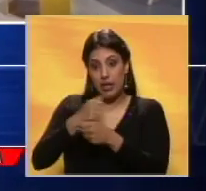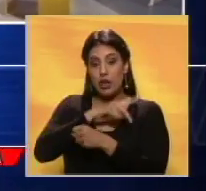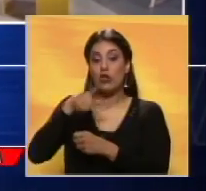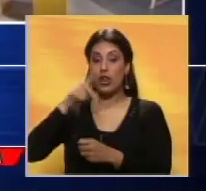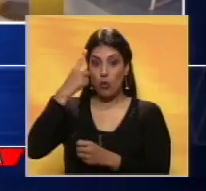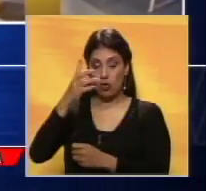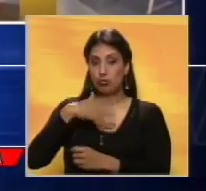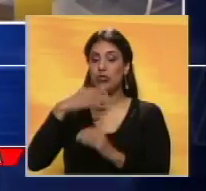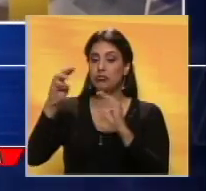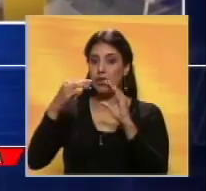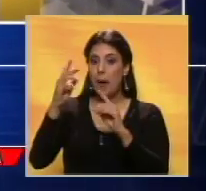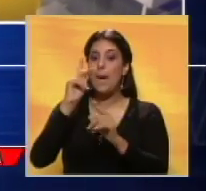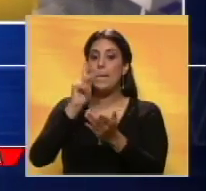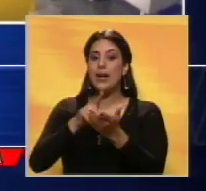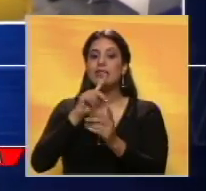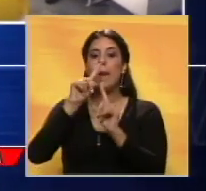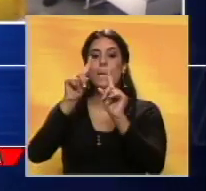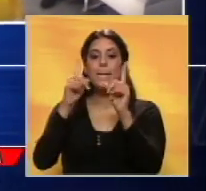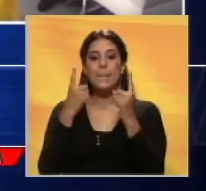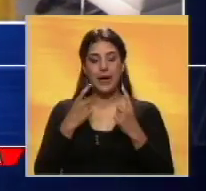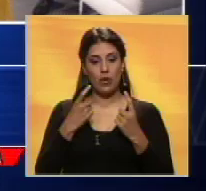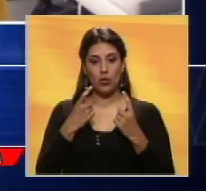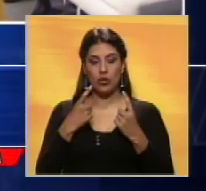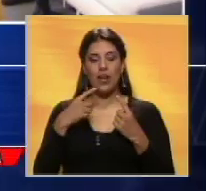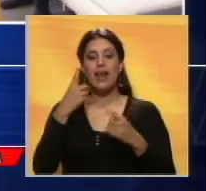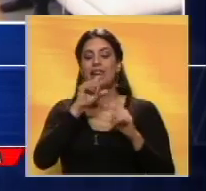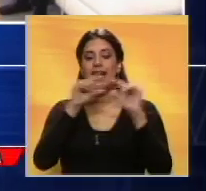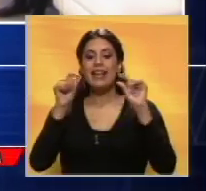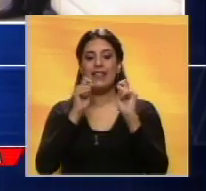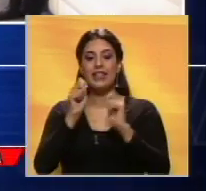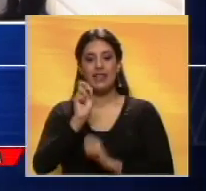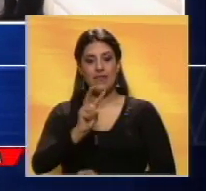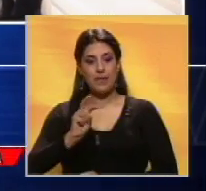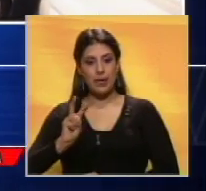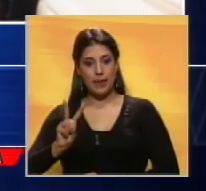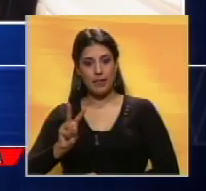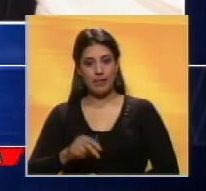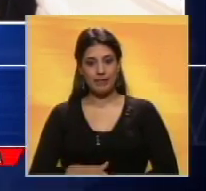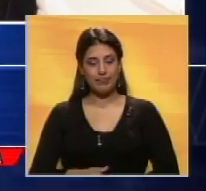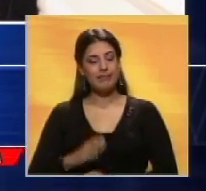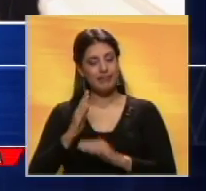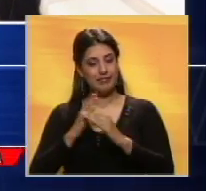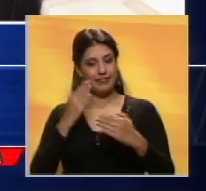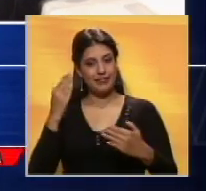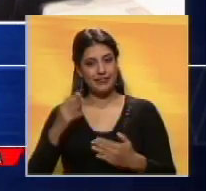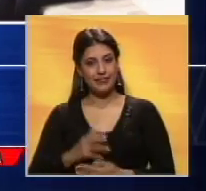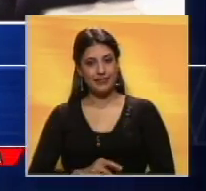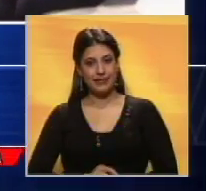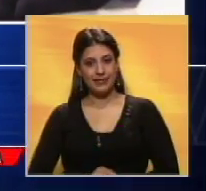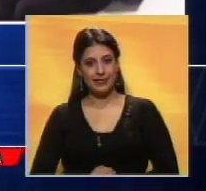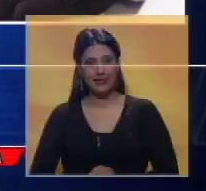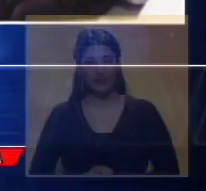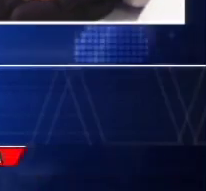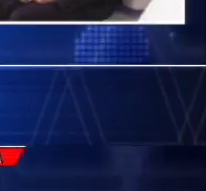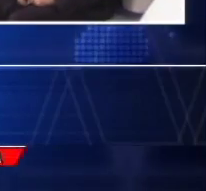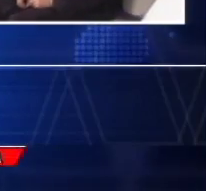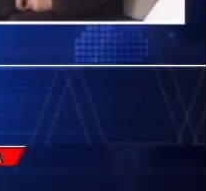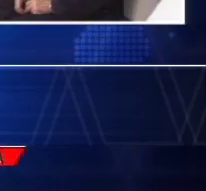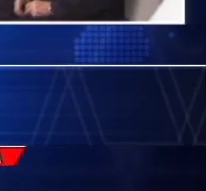nosotros. Recuerden que pueden participar con sus preguntas con la etiqueta Entrevista BB. Ya venimos.